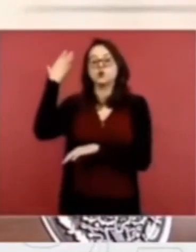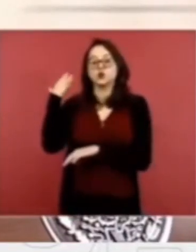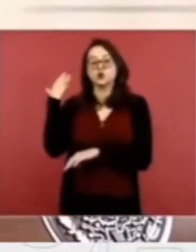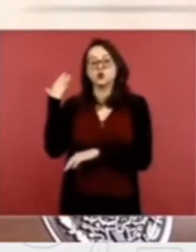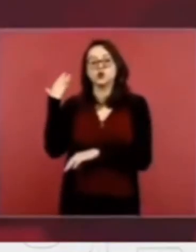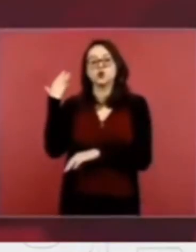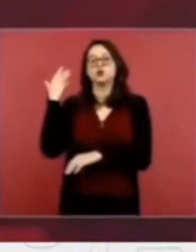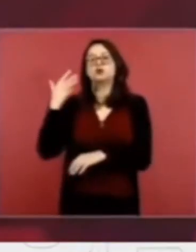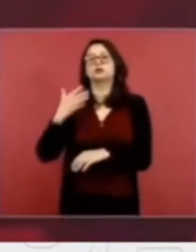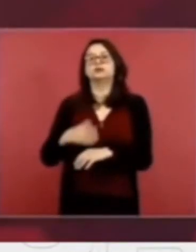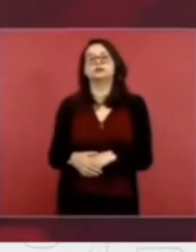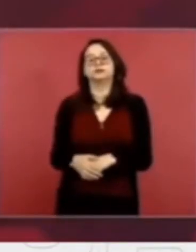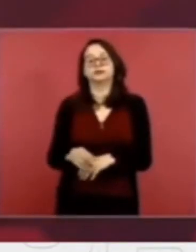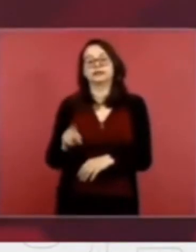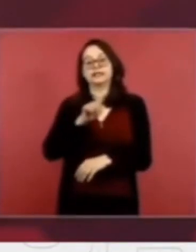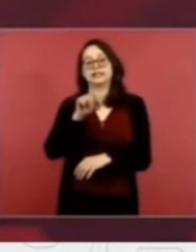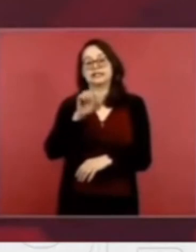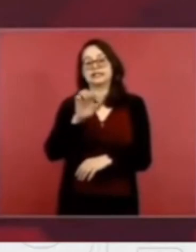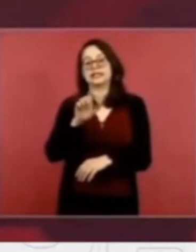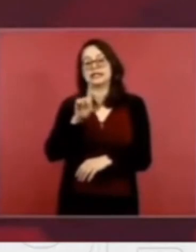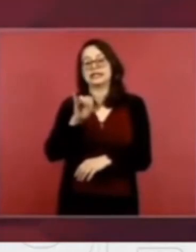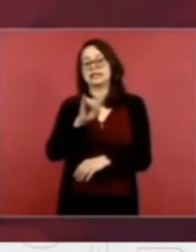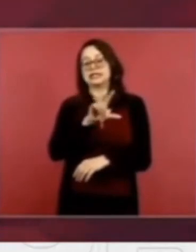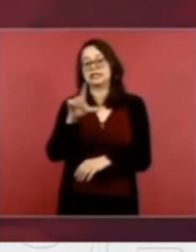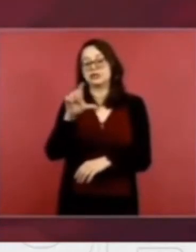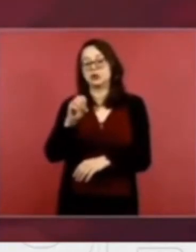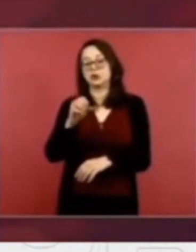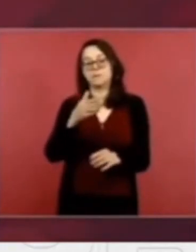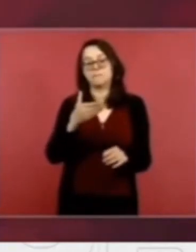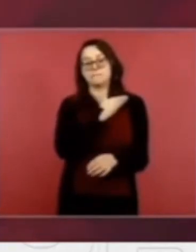de presidente